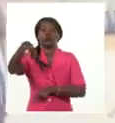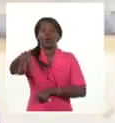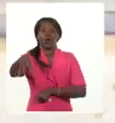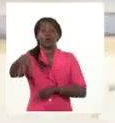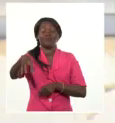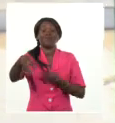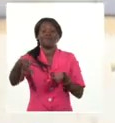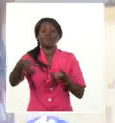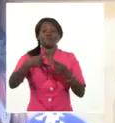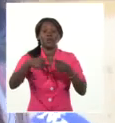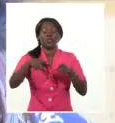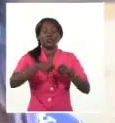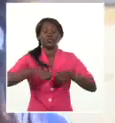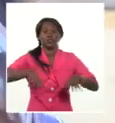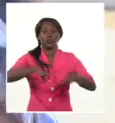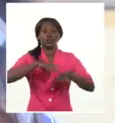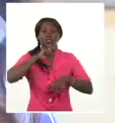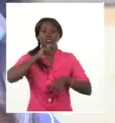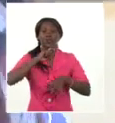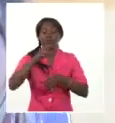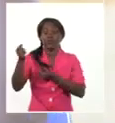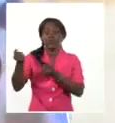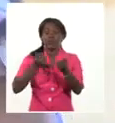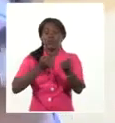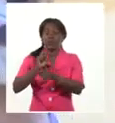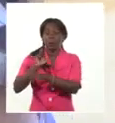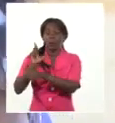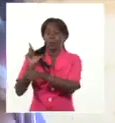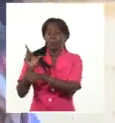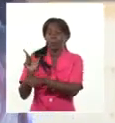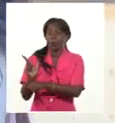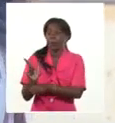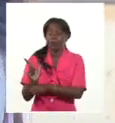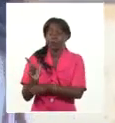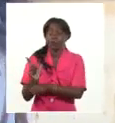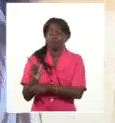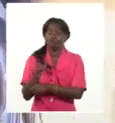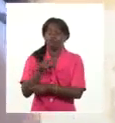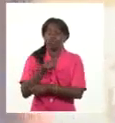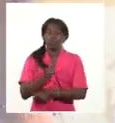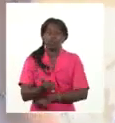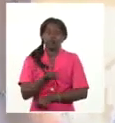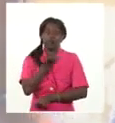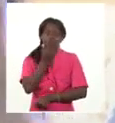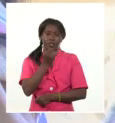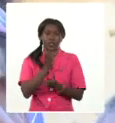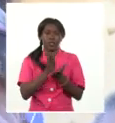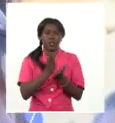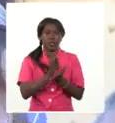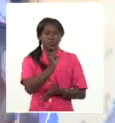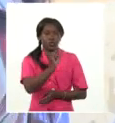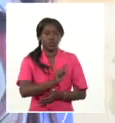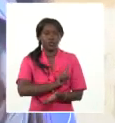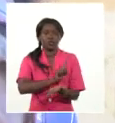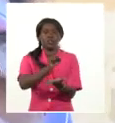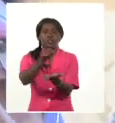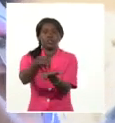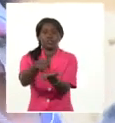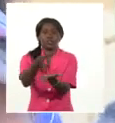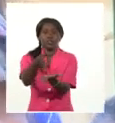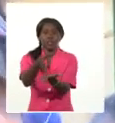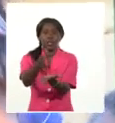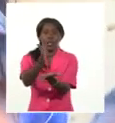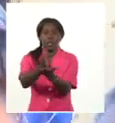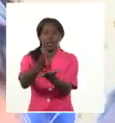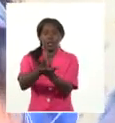las situaciones que tenemos que fluctúa ustedes saben bueno todos conocemos eso se ve afectado ese traslado en el tramo